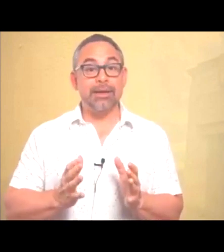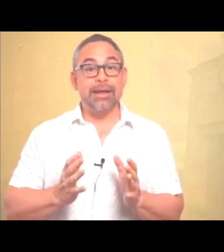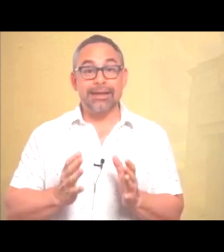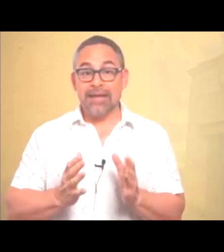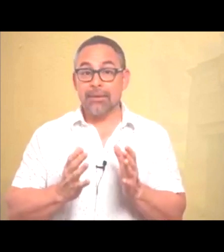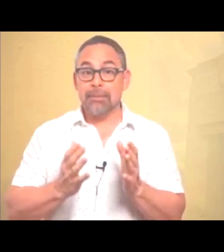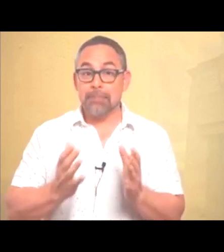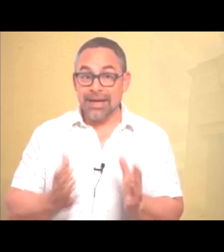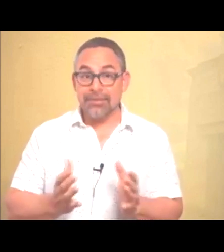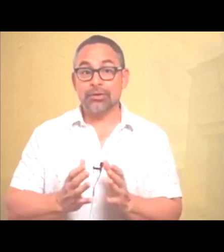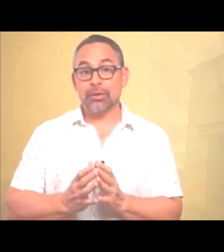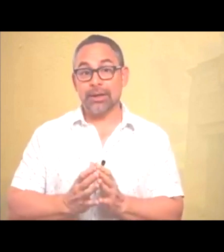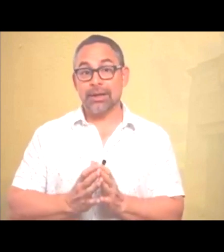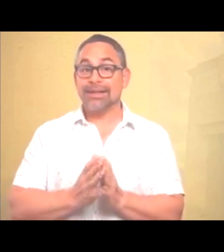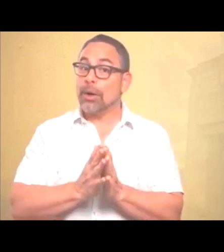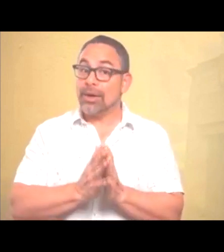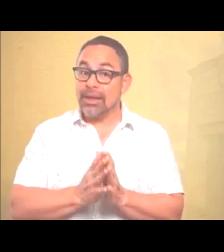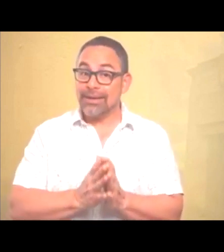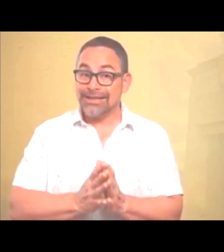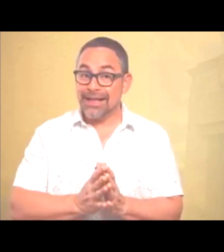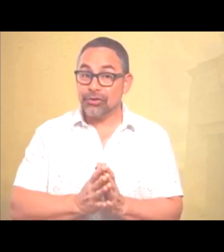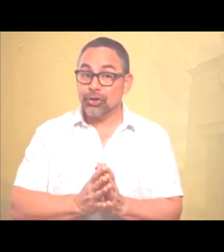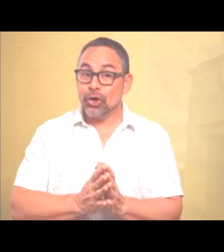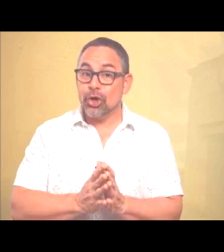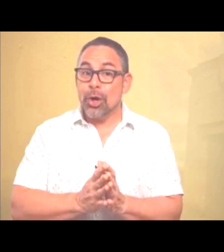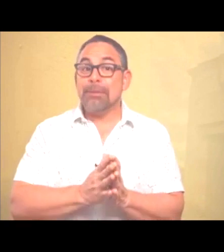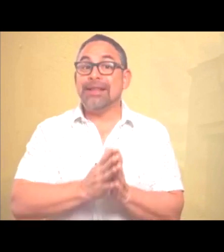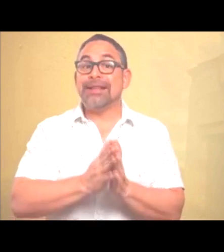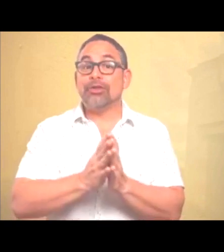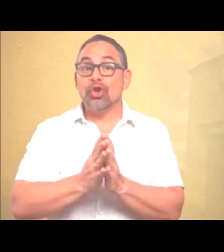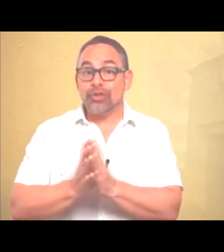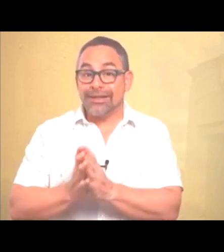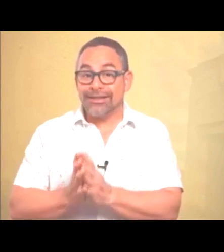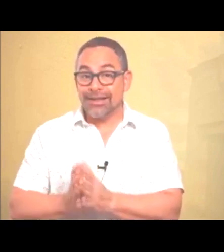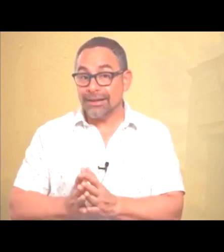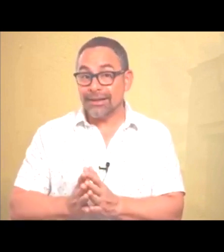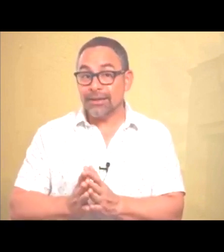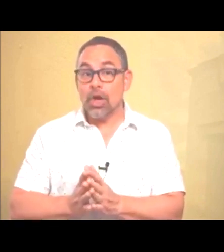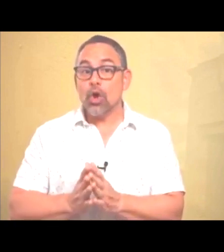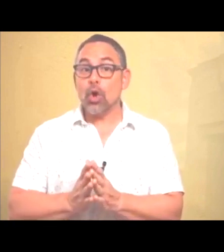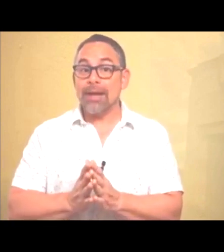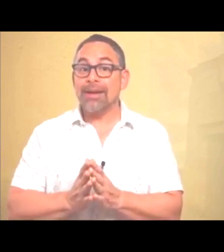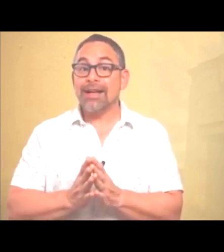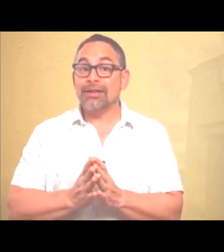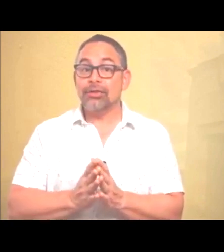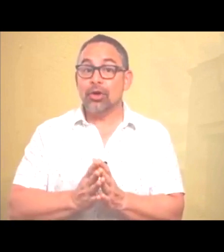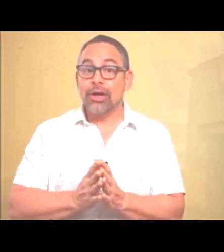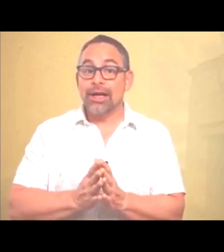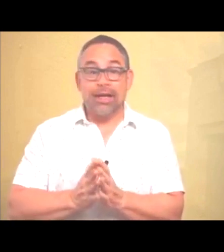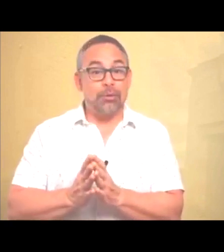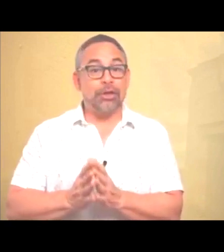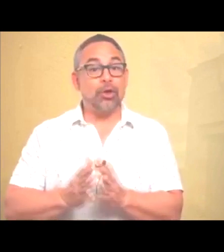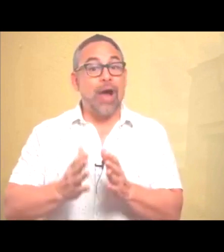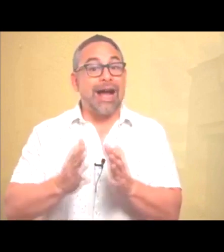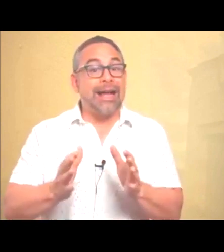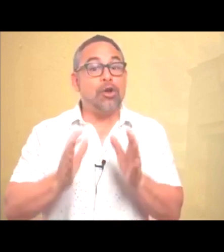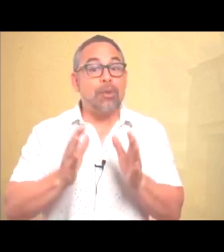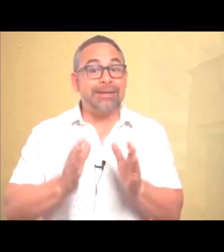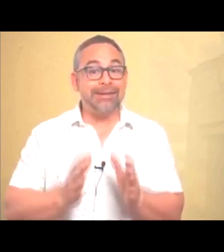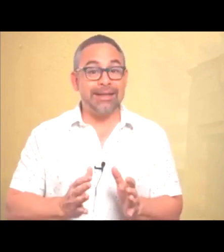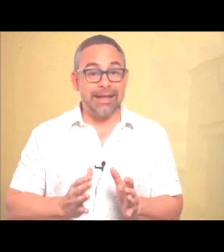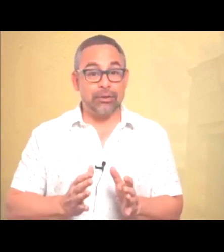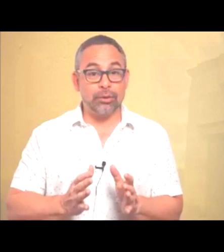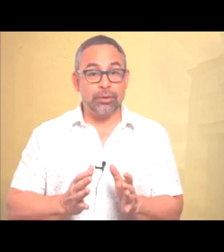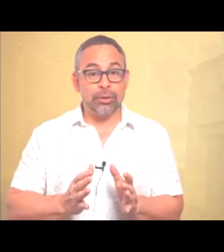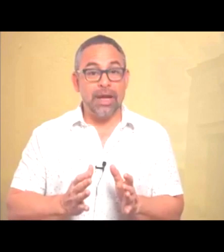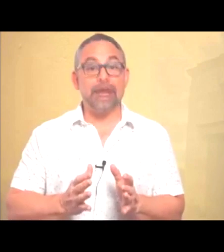alma, estaba María Victoria, quien guardaba silencio mientras los asistentes coreaban la canción que convirtió aquel